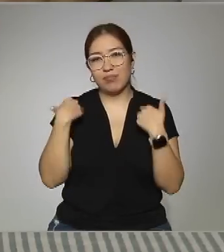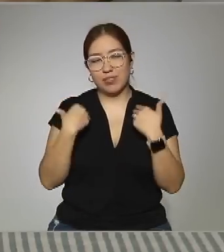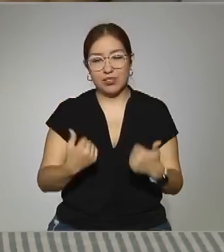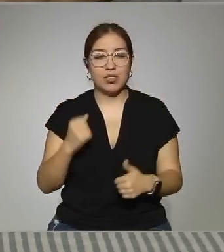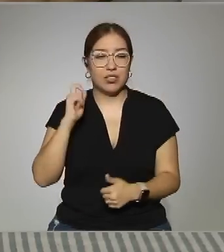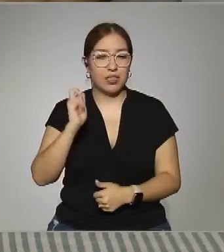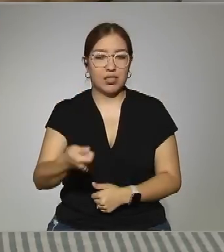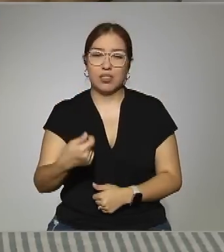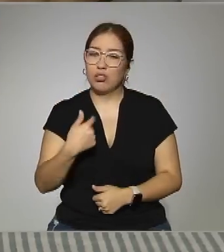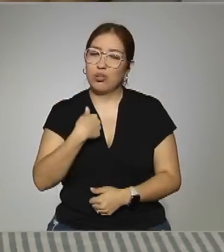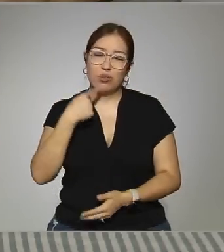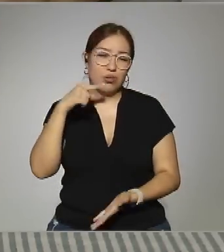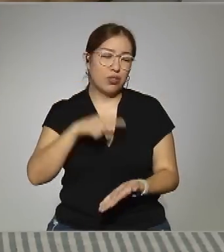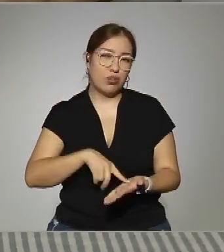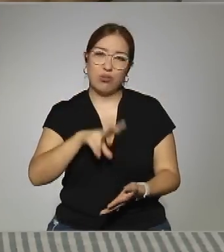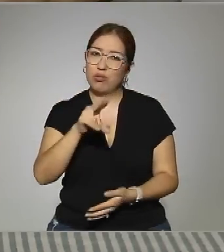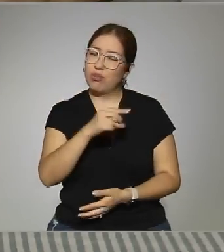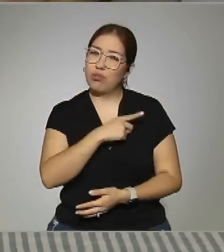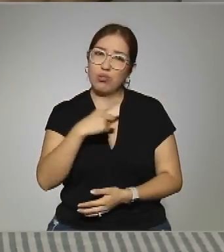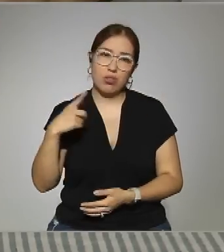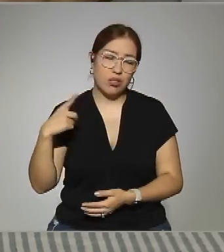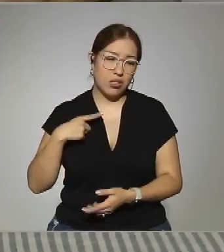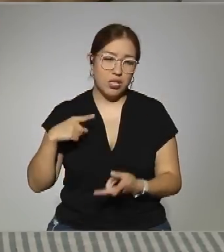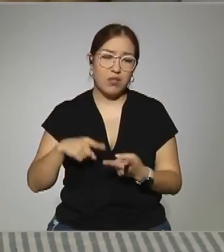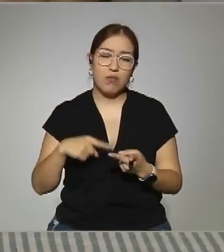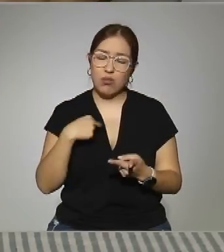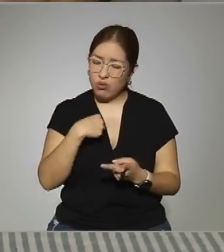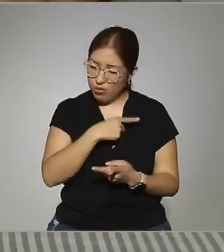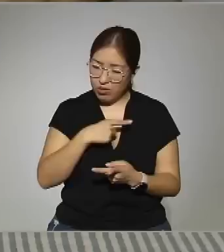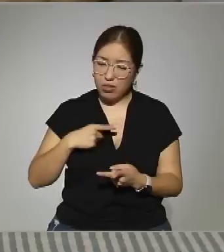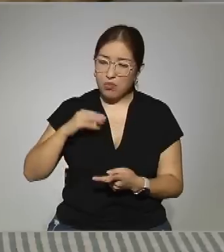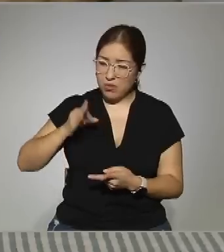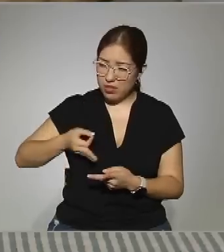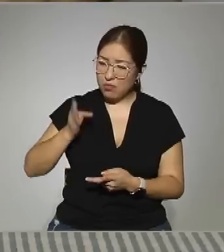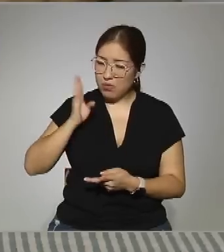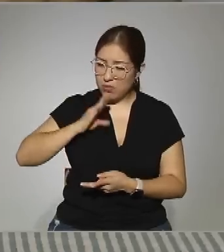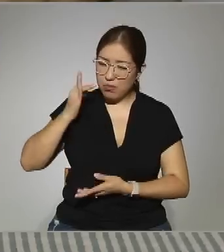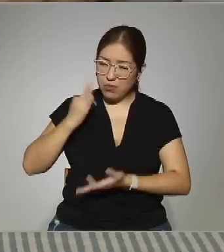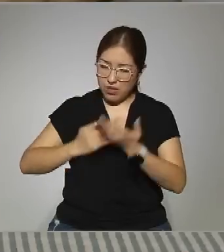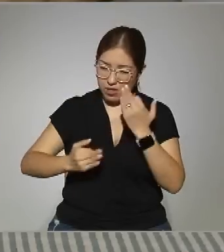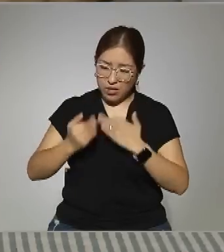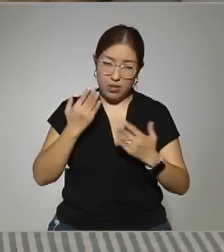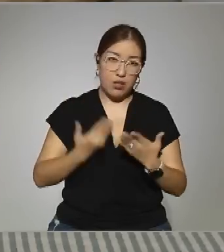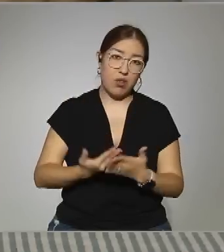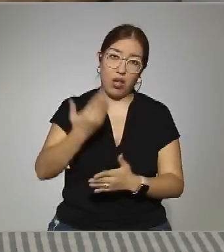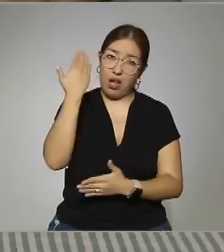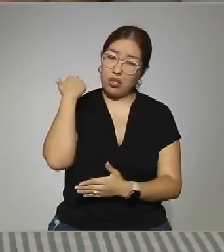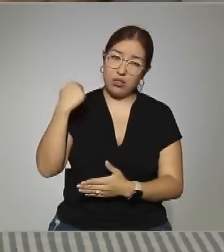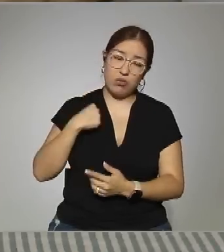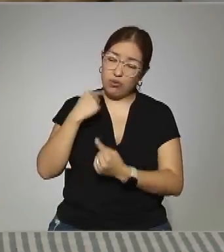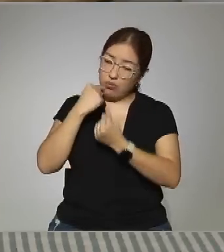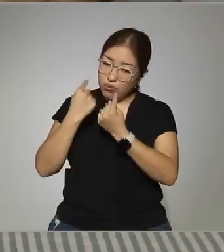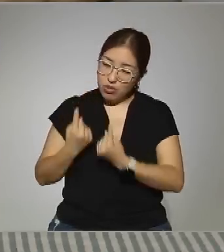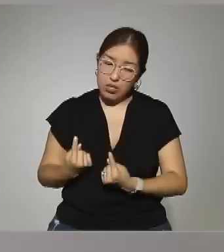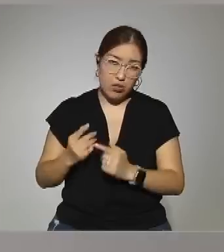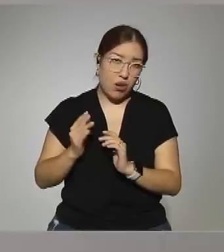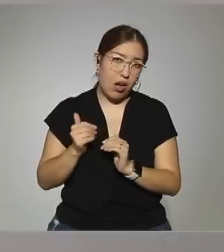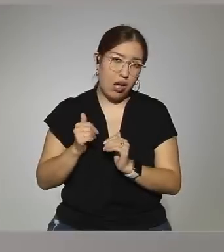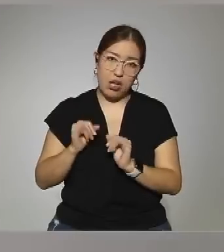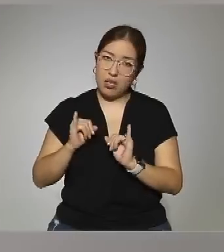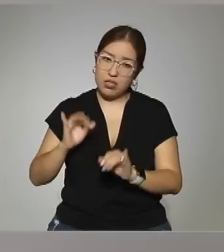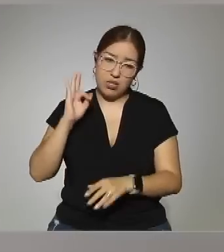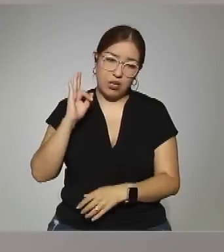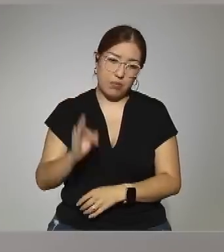merecer. Creo que no merezco. Creo que merezco incluso ser maltratada o maltratado porque así aprendí desde la infancia, ¿no? Creo que no